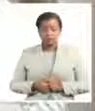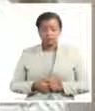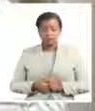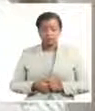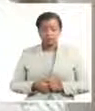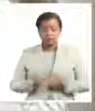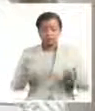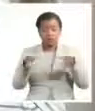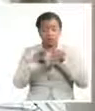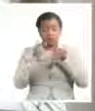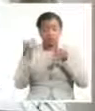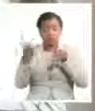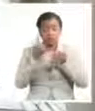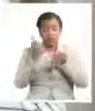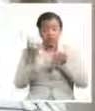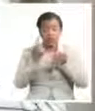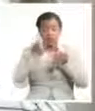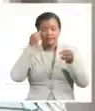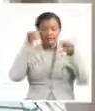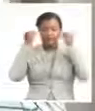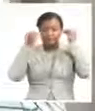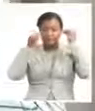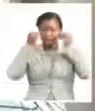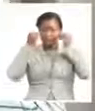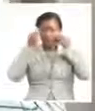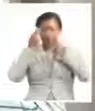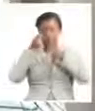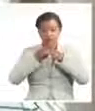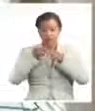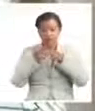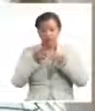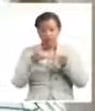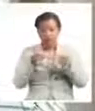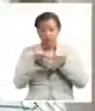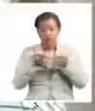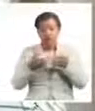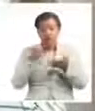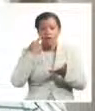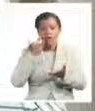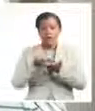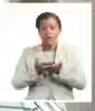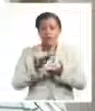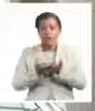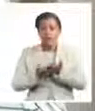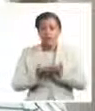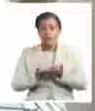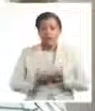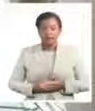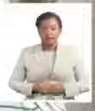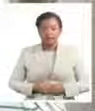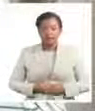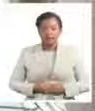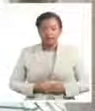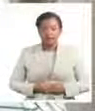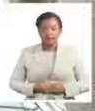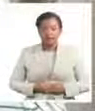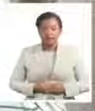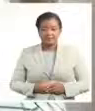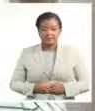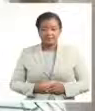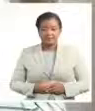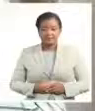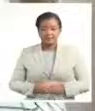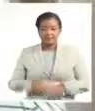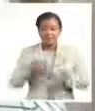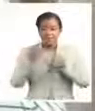Nacional y de la federación en este caso se propuso el tema de portuario para la